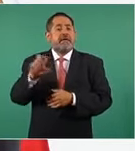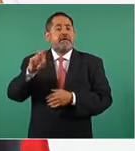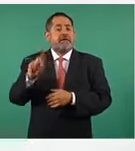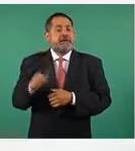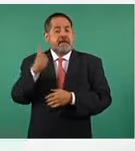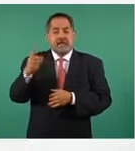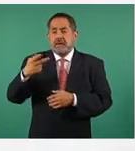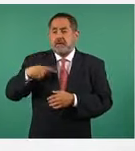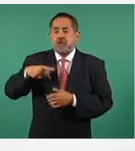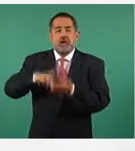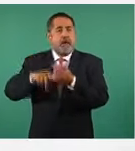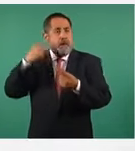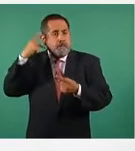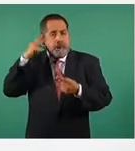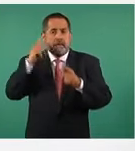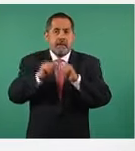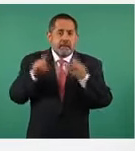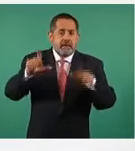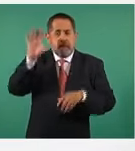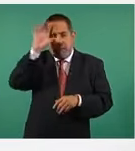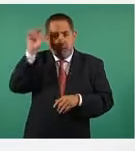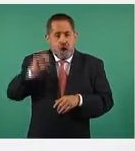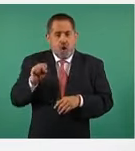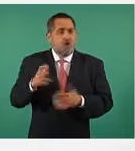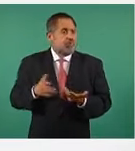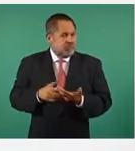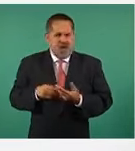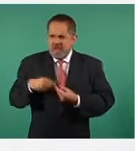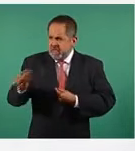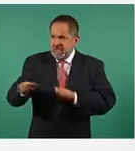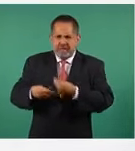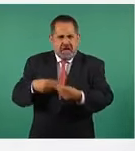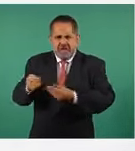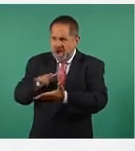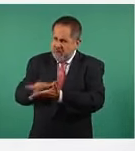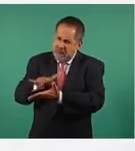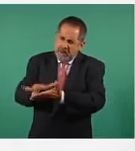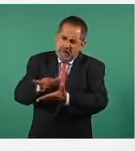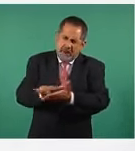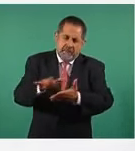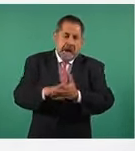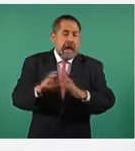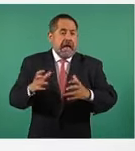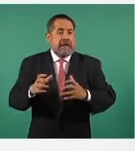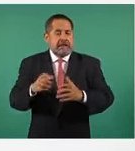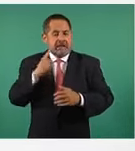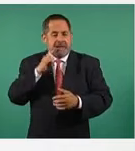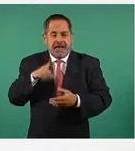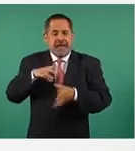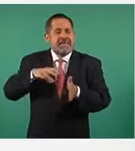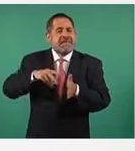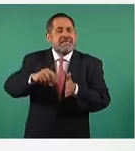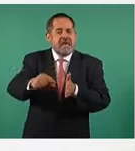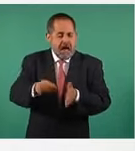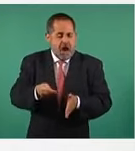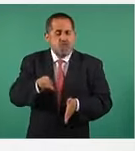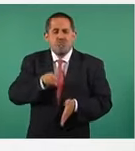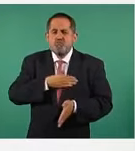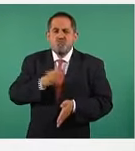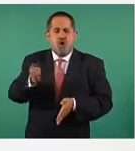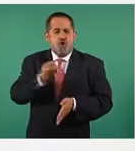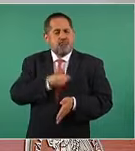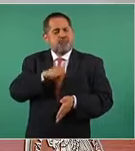62,536 de Puebla, Tlaxcala y Morelos. Este programa de fertilizantes gratuitos lo vamos a